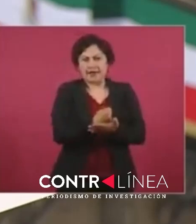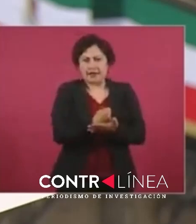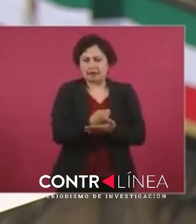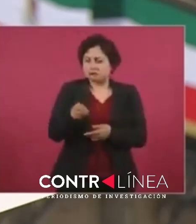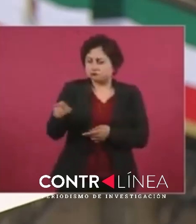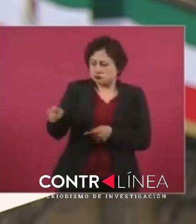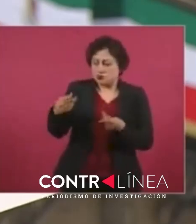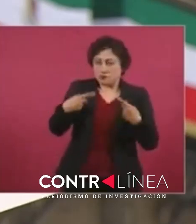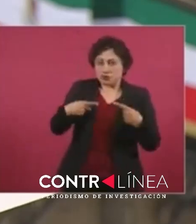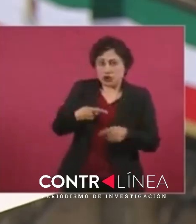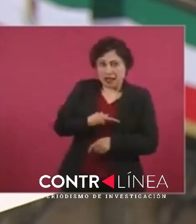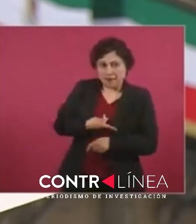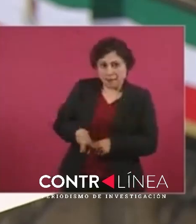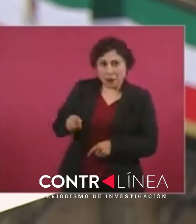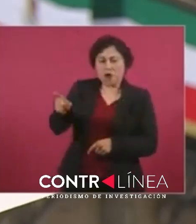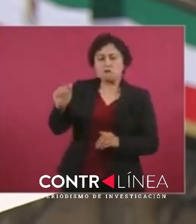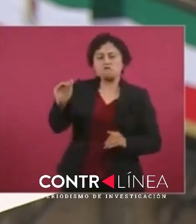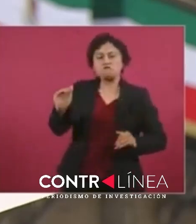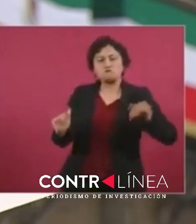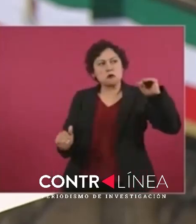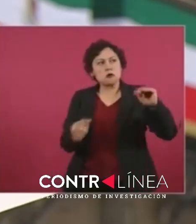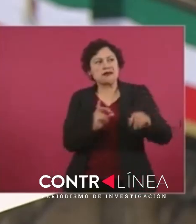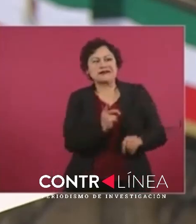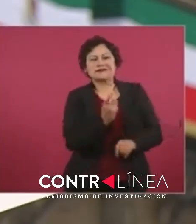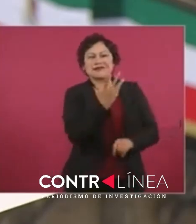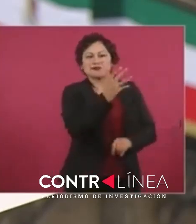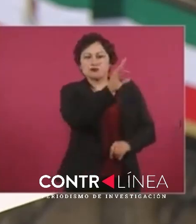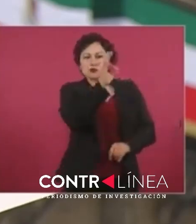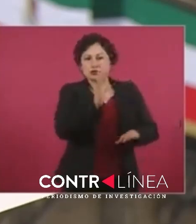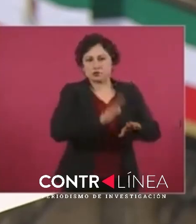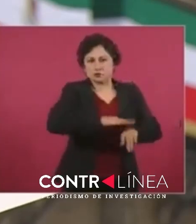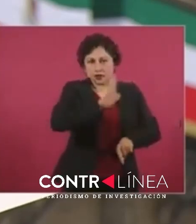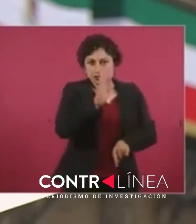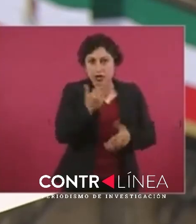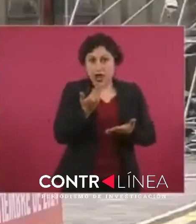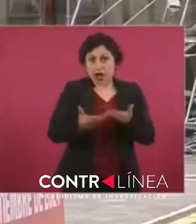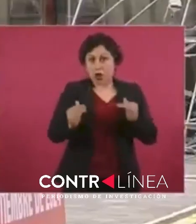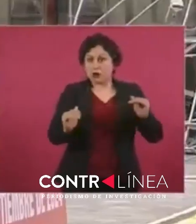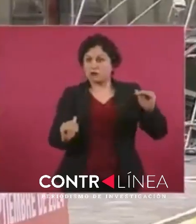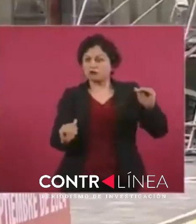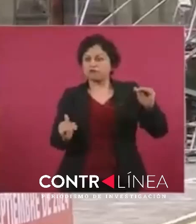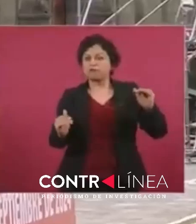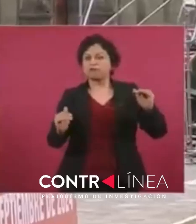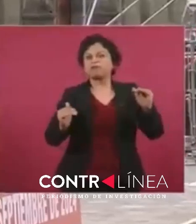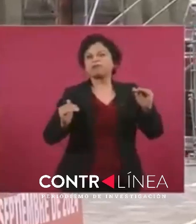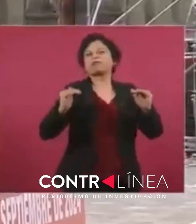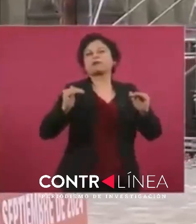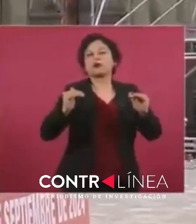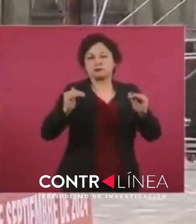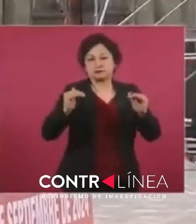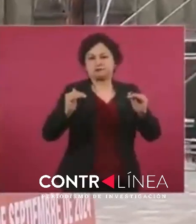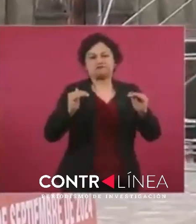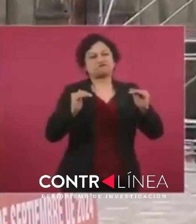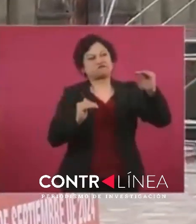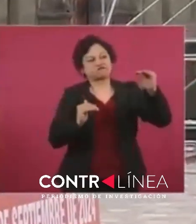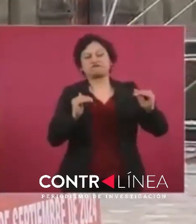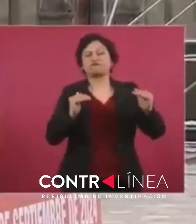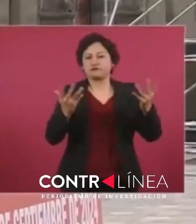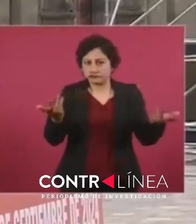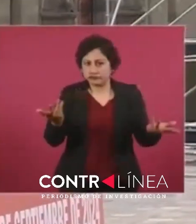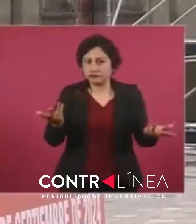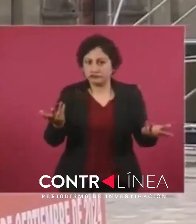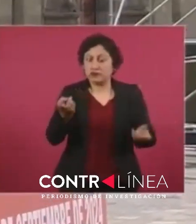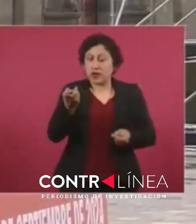pobre. Ahora la diferencia ha disminuido a 15 veces. El salario mínimo